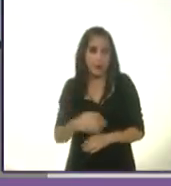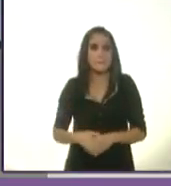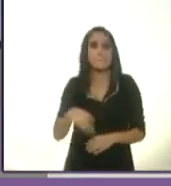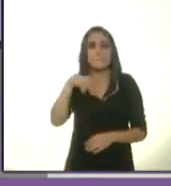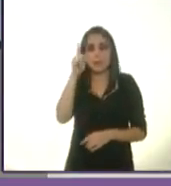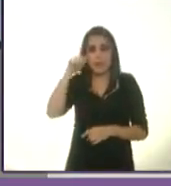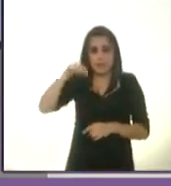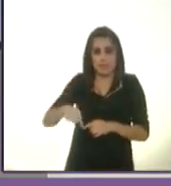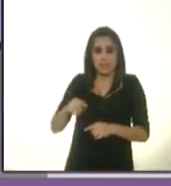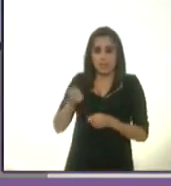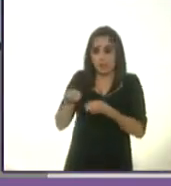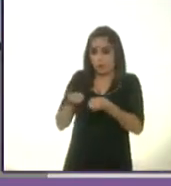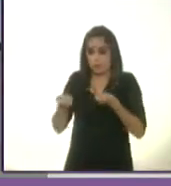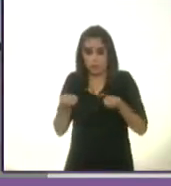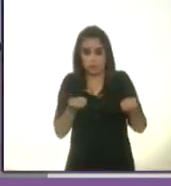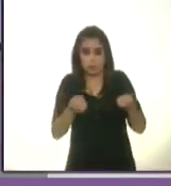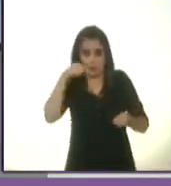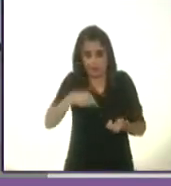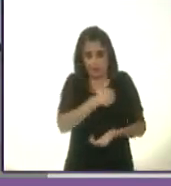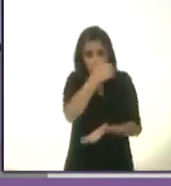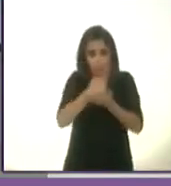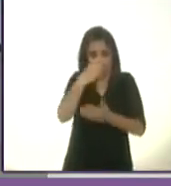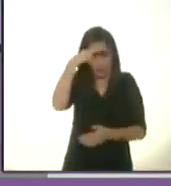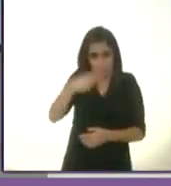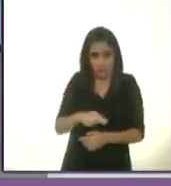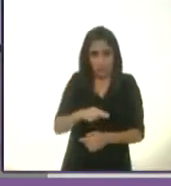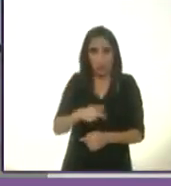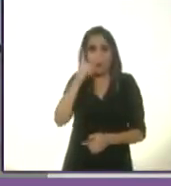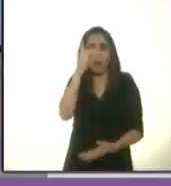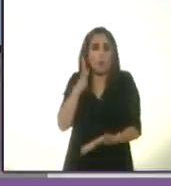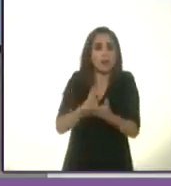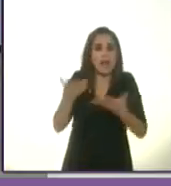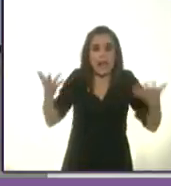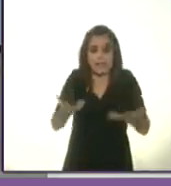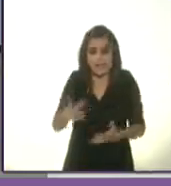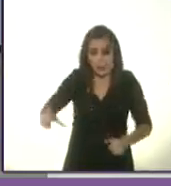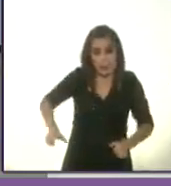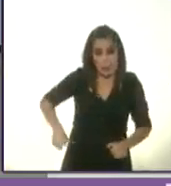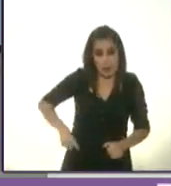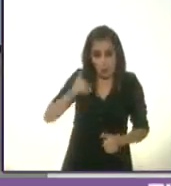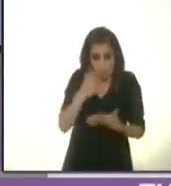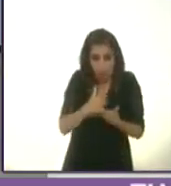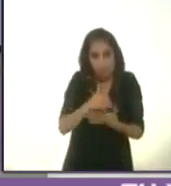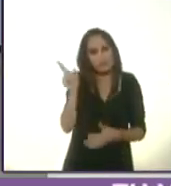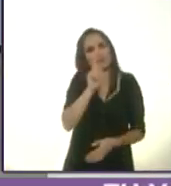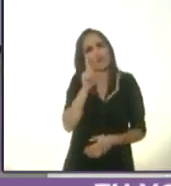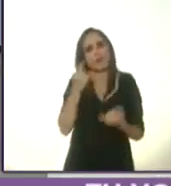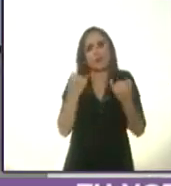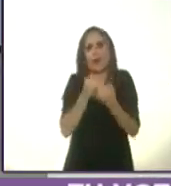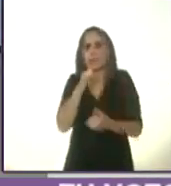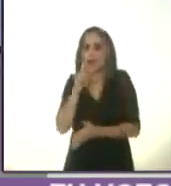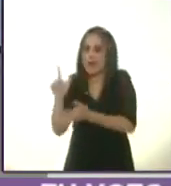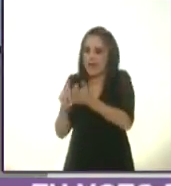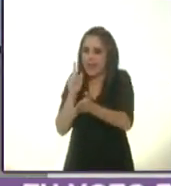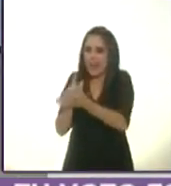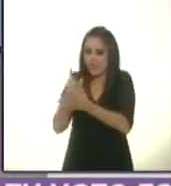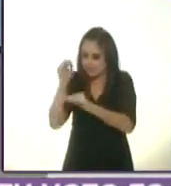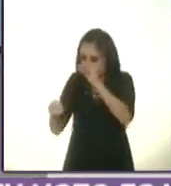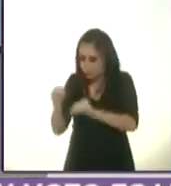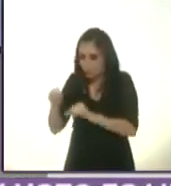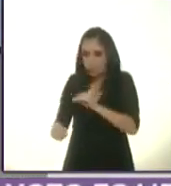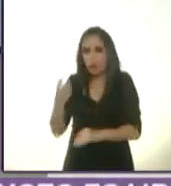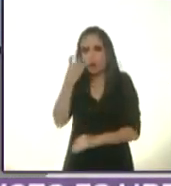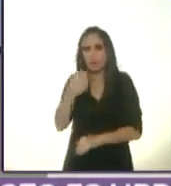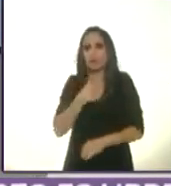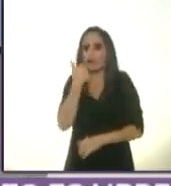metropolitana no solamente no debe implicar nada más acciones de gobierno sino también legislativas y por eso voy a proponer